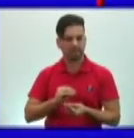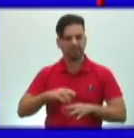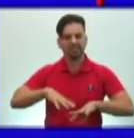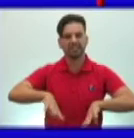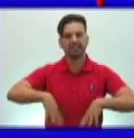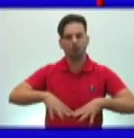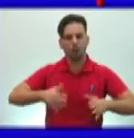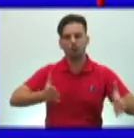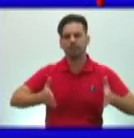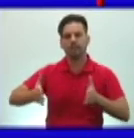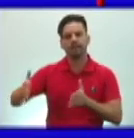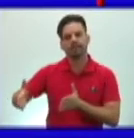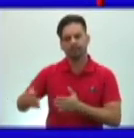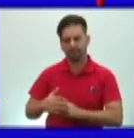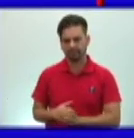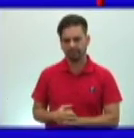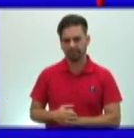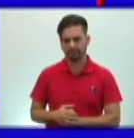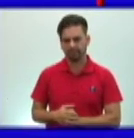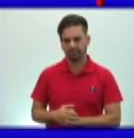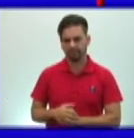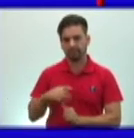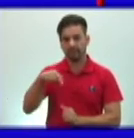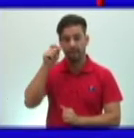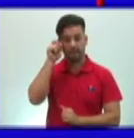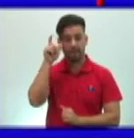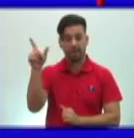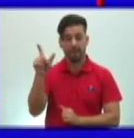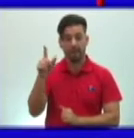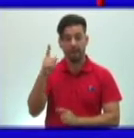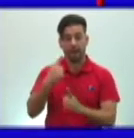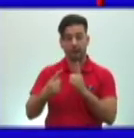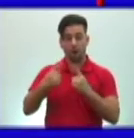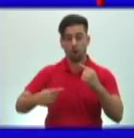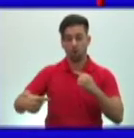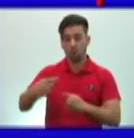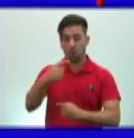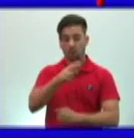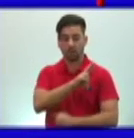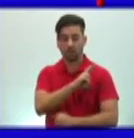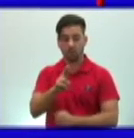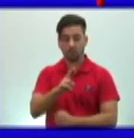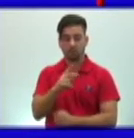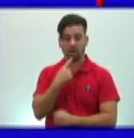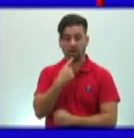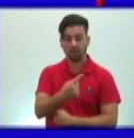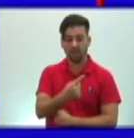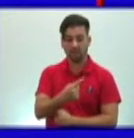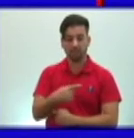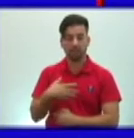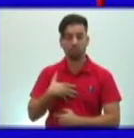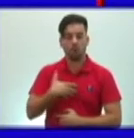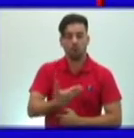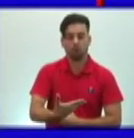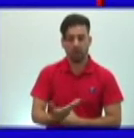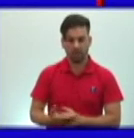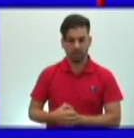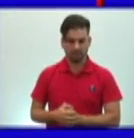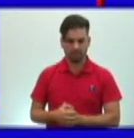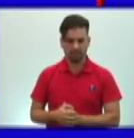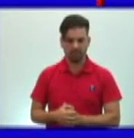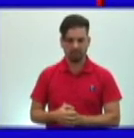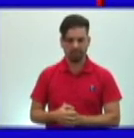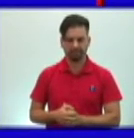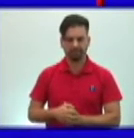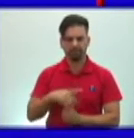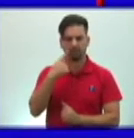como soslayo algunos enemigos de la revolución le han achacado a la revolución y le han acusado de voluntarista. Dice Marx, los hombres